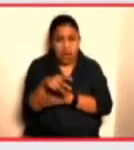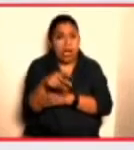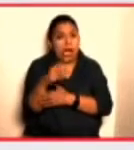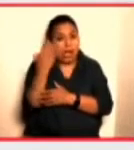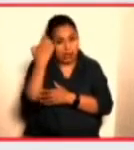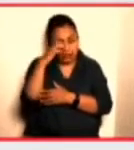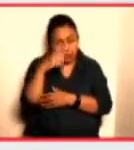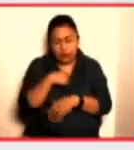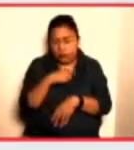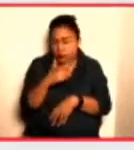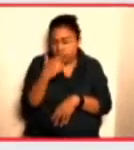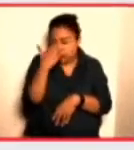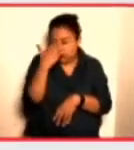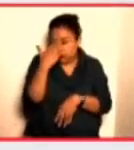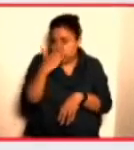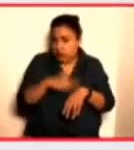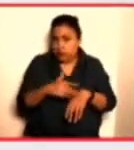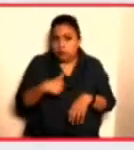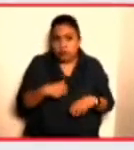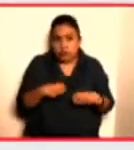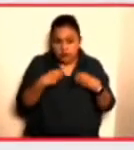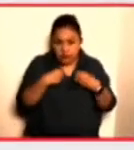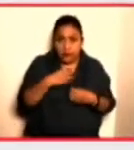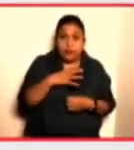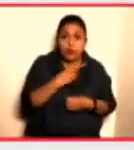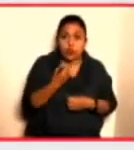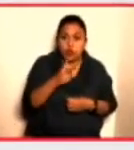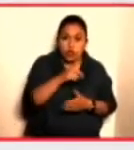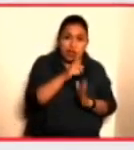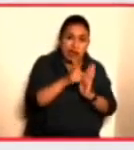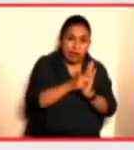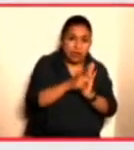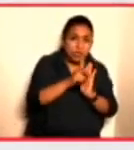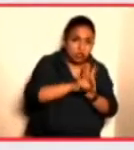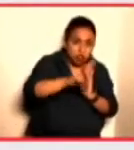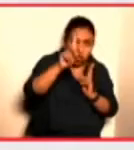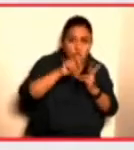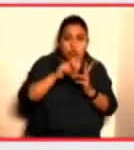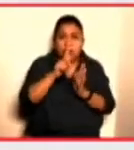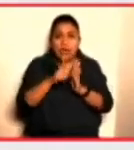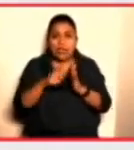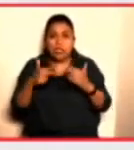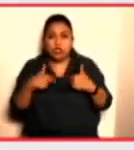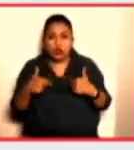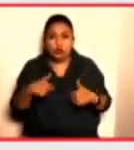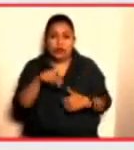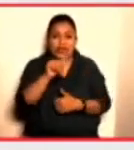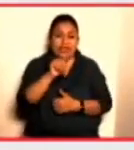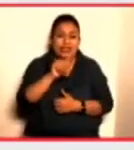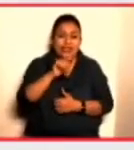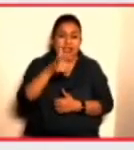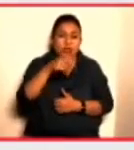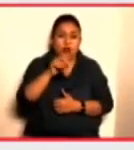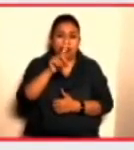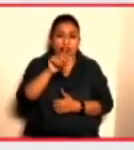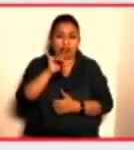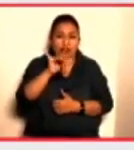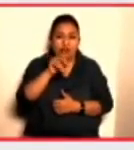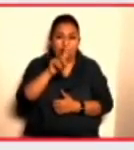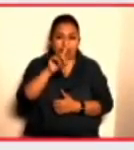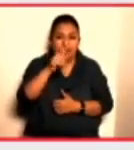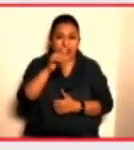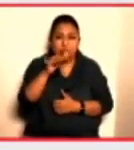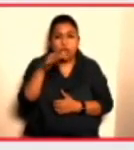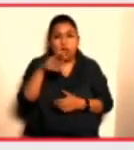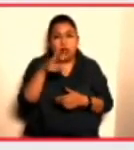de mi vida. Más allá de la dicotomía entre las leyes divinas y humanas, la Antígona de David Gaitán invita a reflexionar sobre